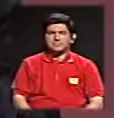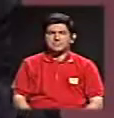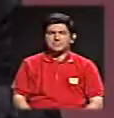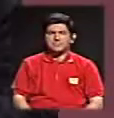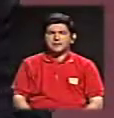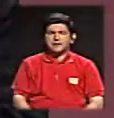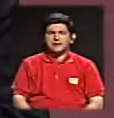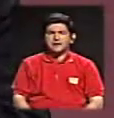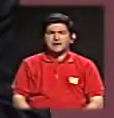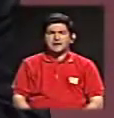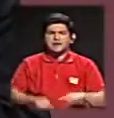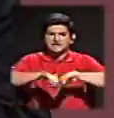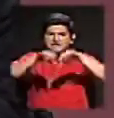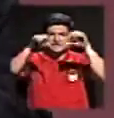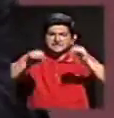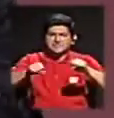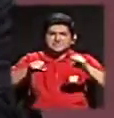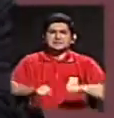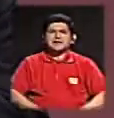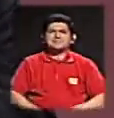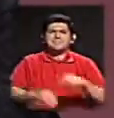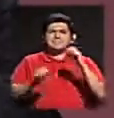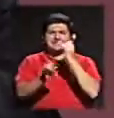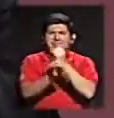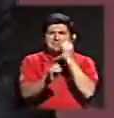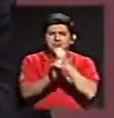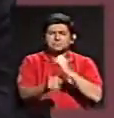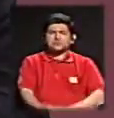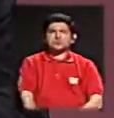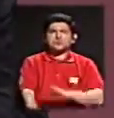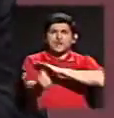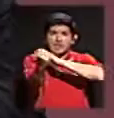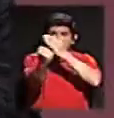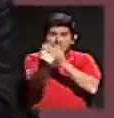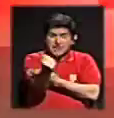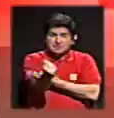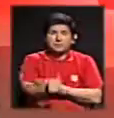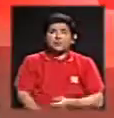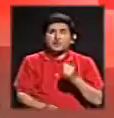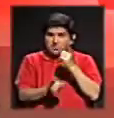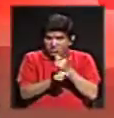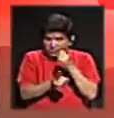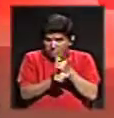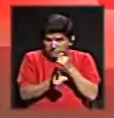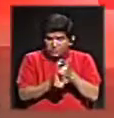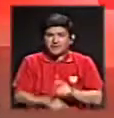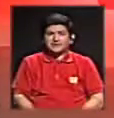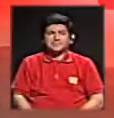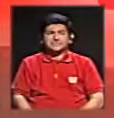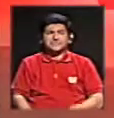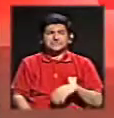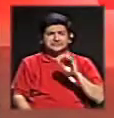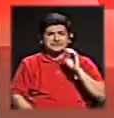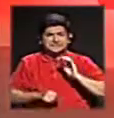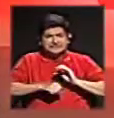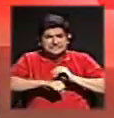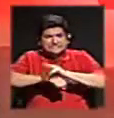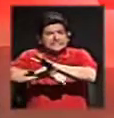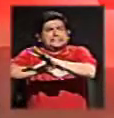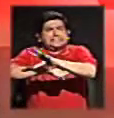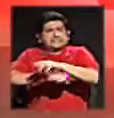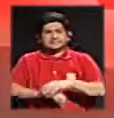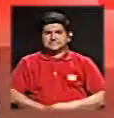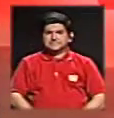marcos institucionales y marcos, digamos, donde los poderes fácticos ejercen una tremenda influencia